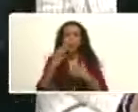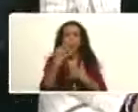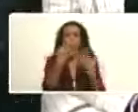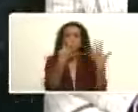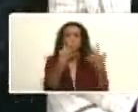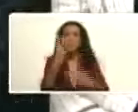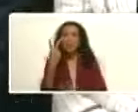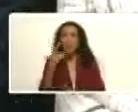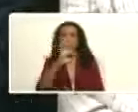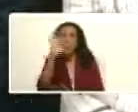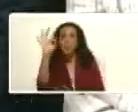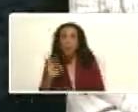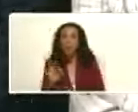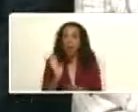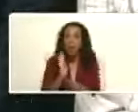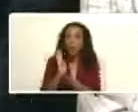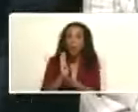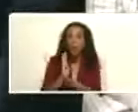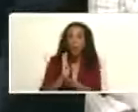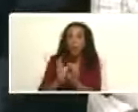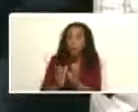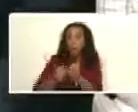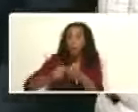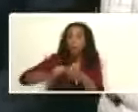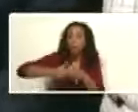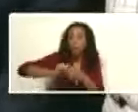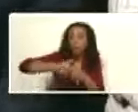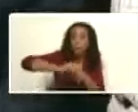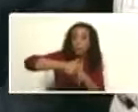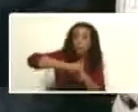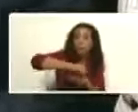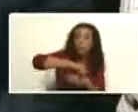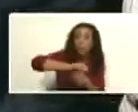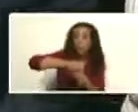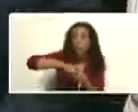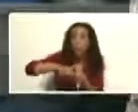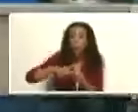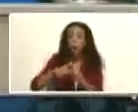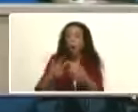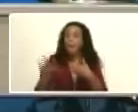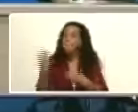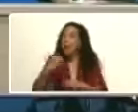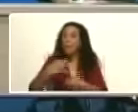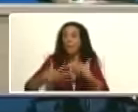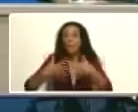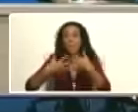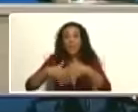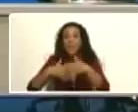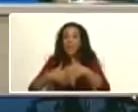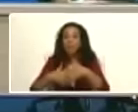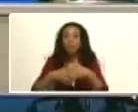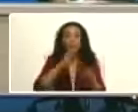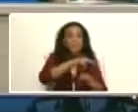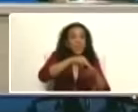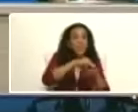35.82. Hay que proteger al sector embutido, seguirlo protegiendo. Señora vicepresidenta, ministra de Comercio,